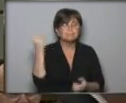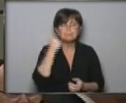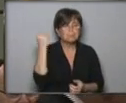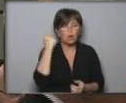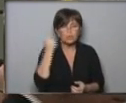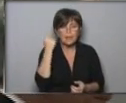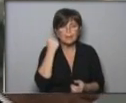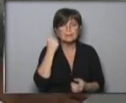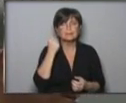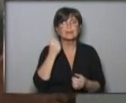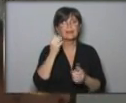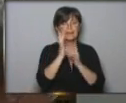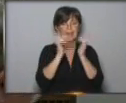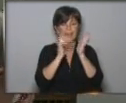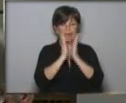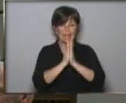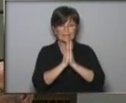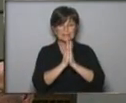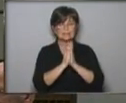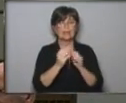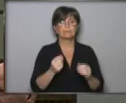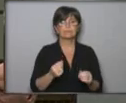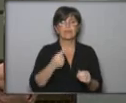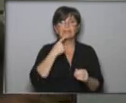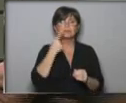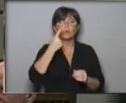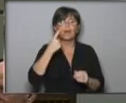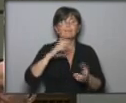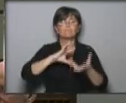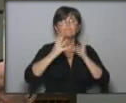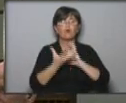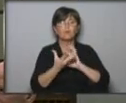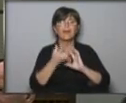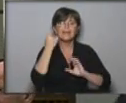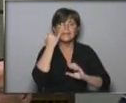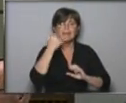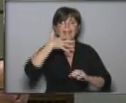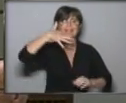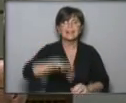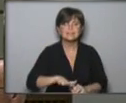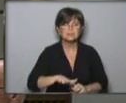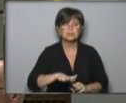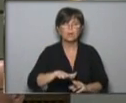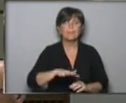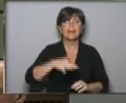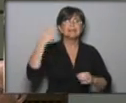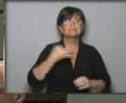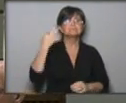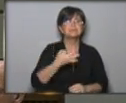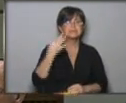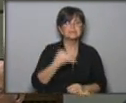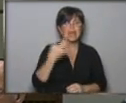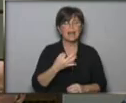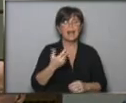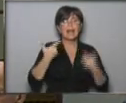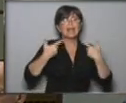acontecimientos de la Iglesia exigen una hermenéutica especial, una interpretación, una lectura que tenga en cuenta